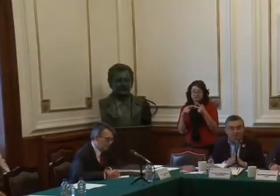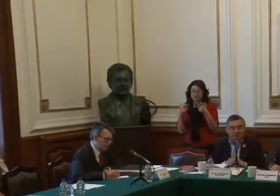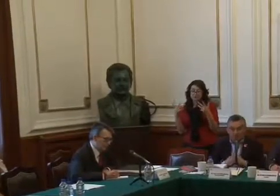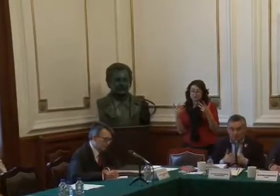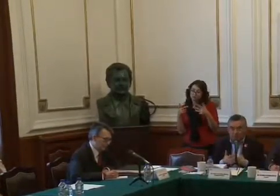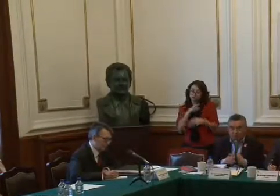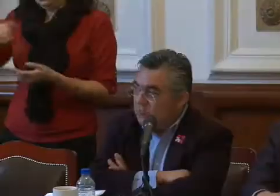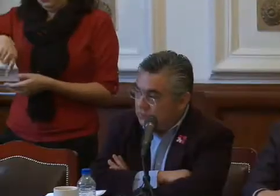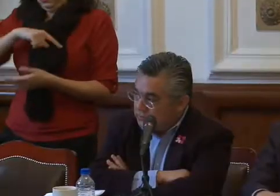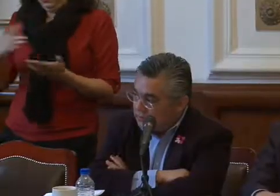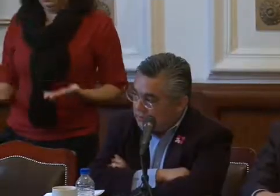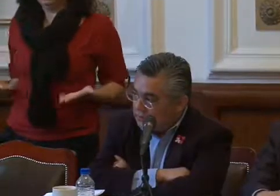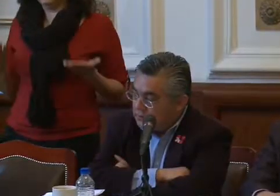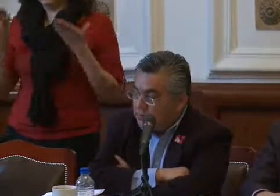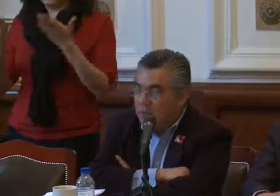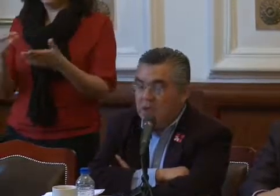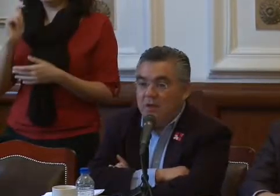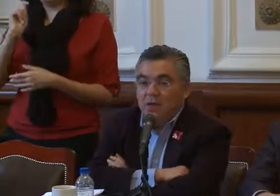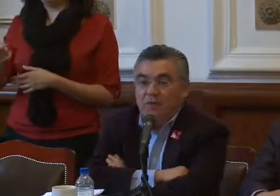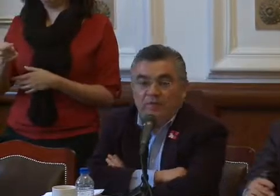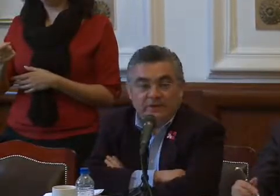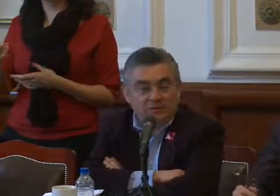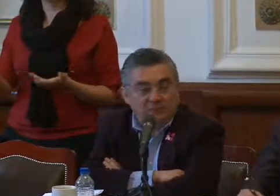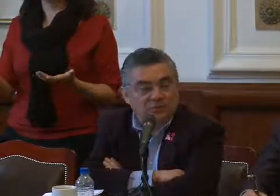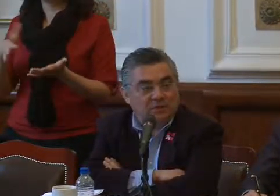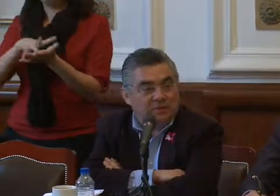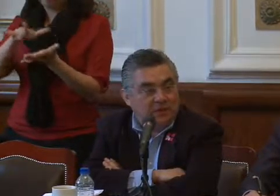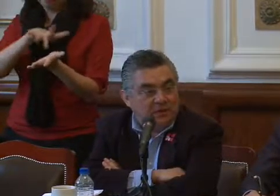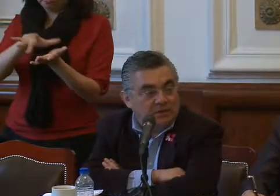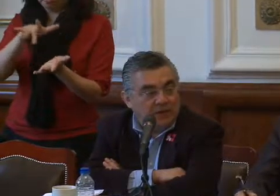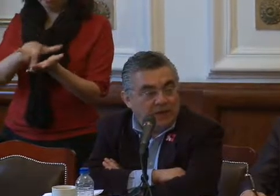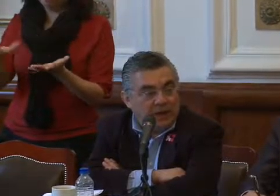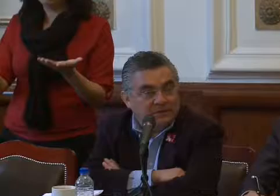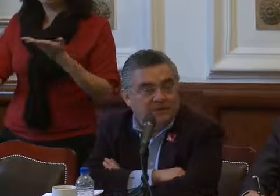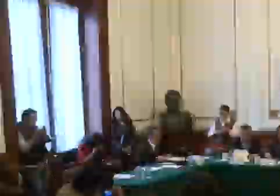3 artículos que establecían lo relativo a estas comunidades en la